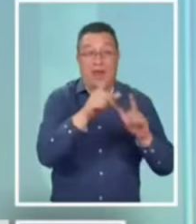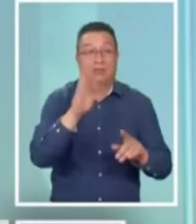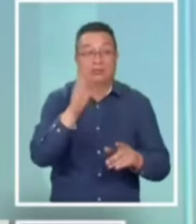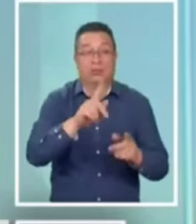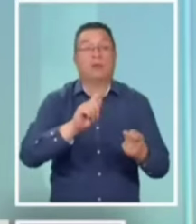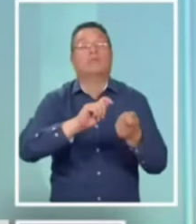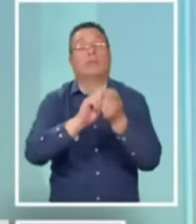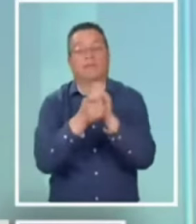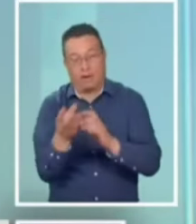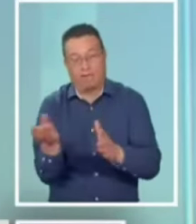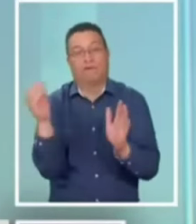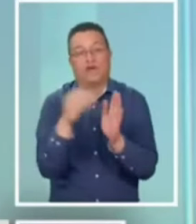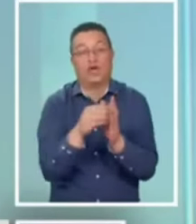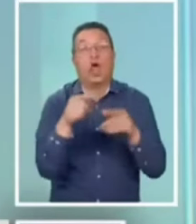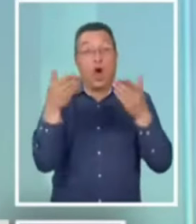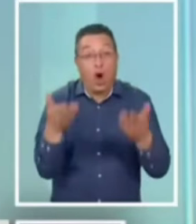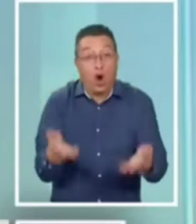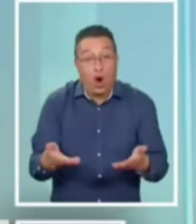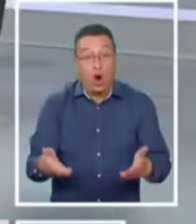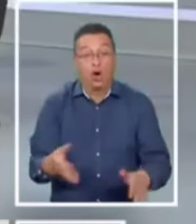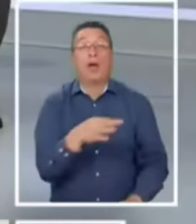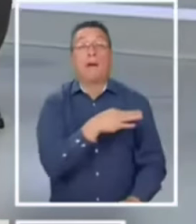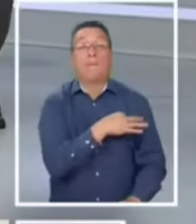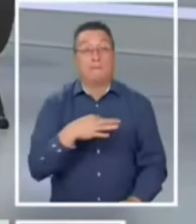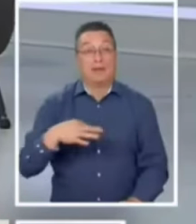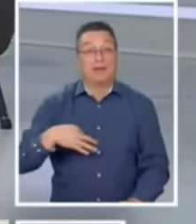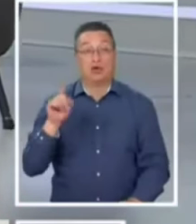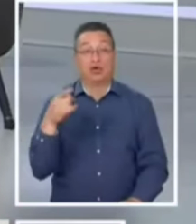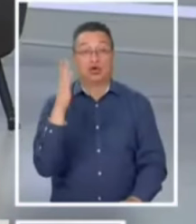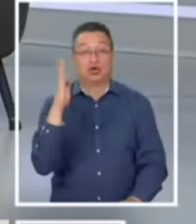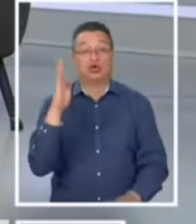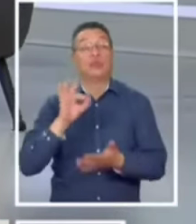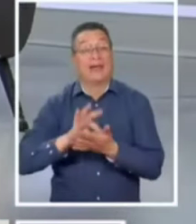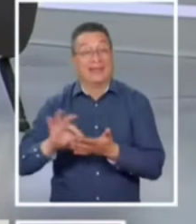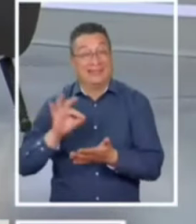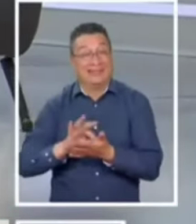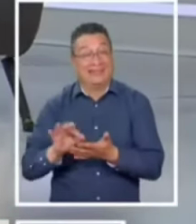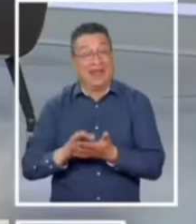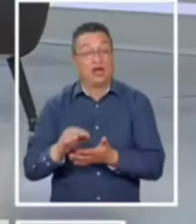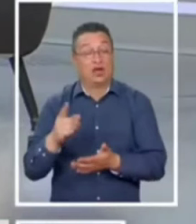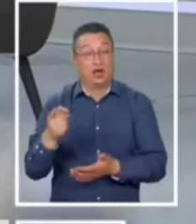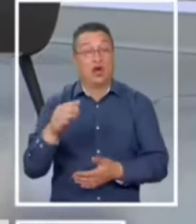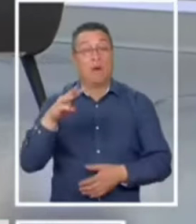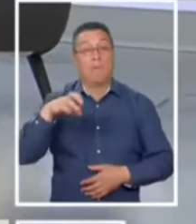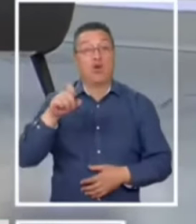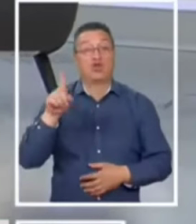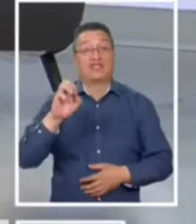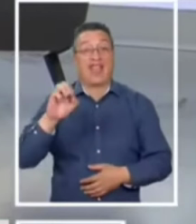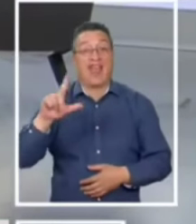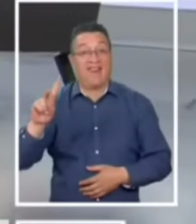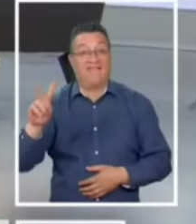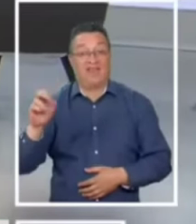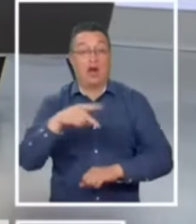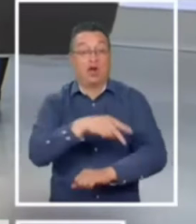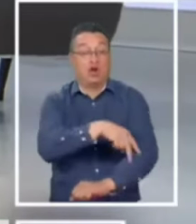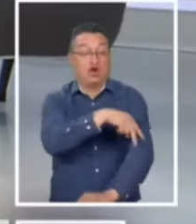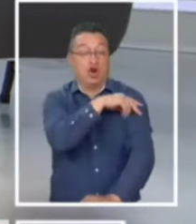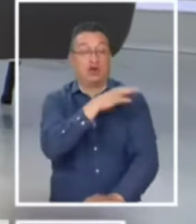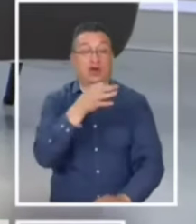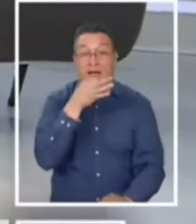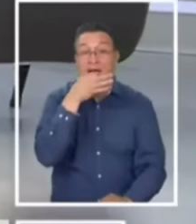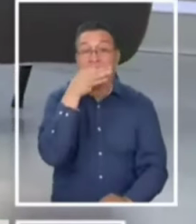se han repuesto hoy el ministro el subsecretario de de interior Manuel monsalve o ayer más bien en el norte dijo